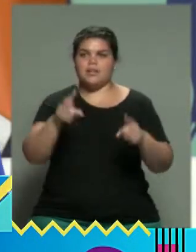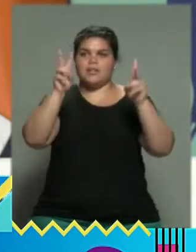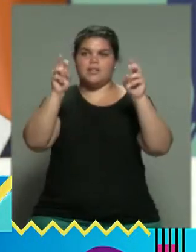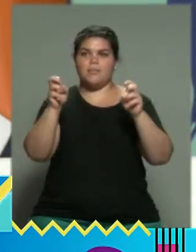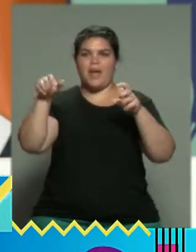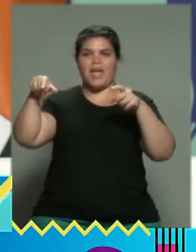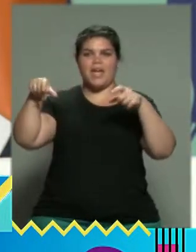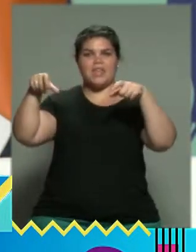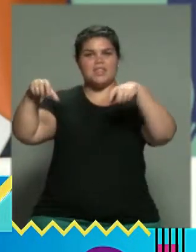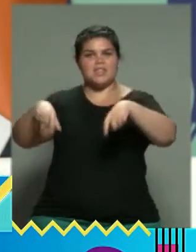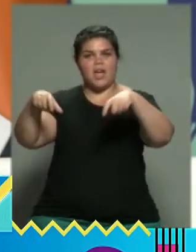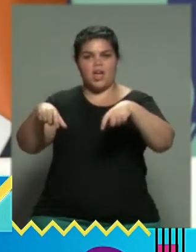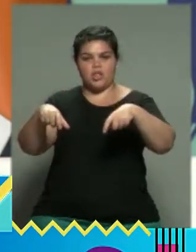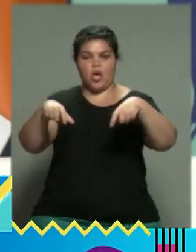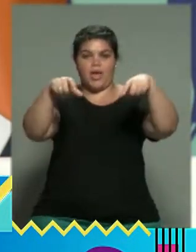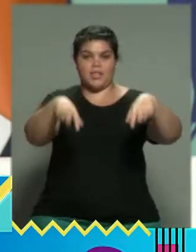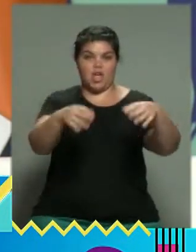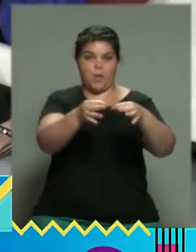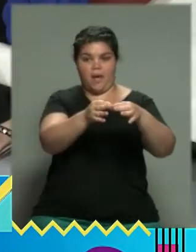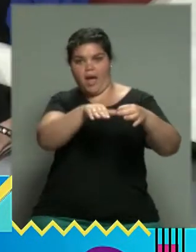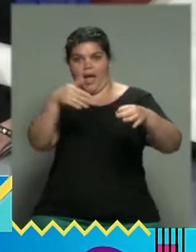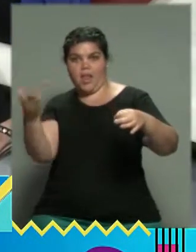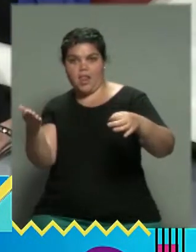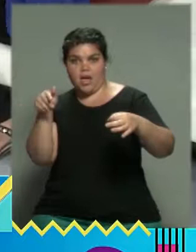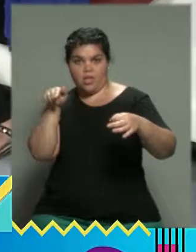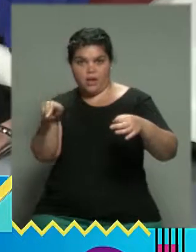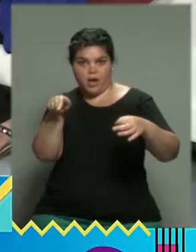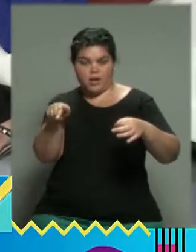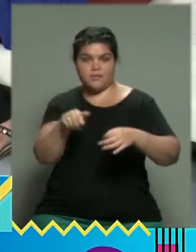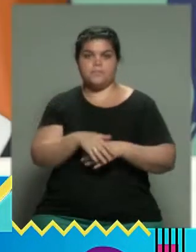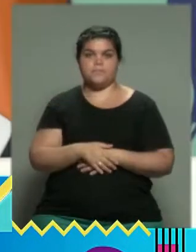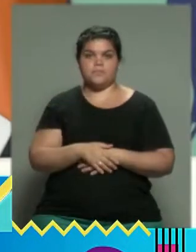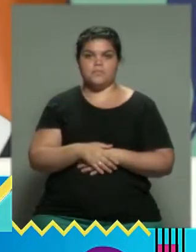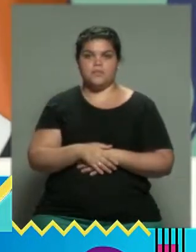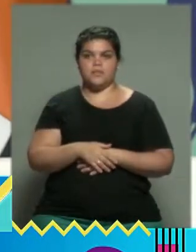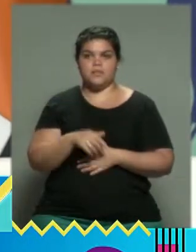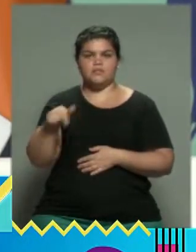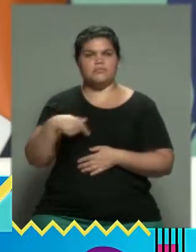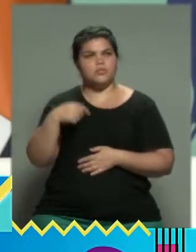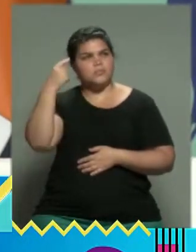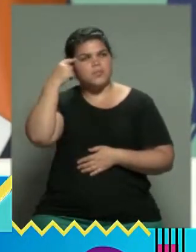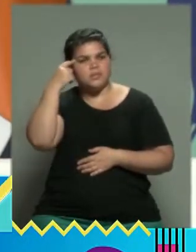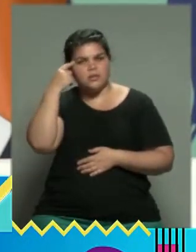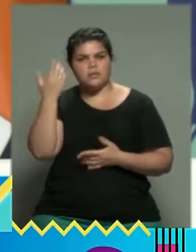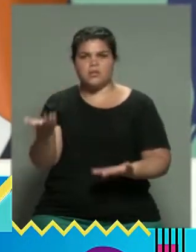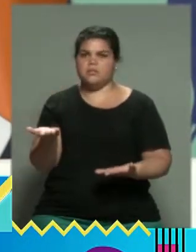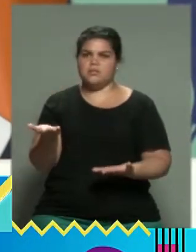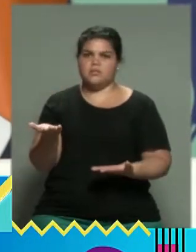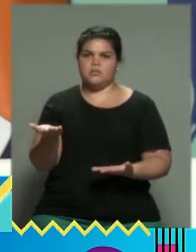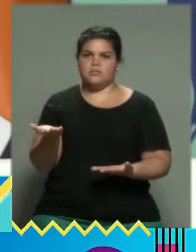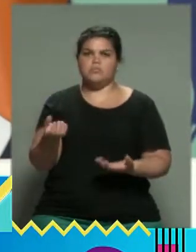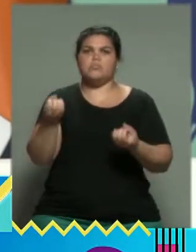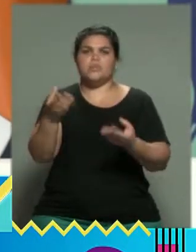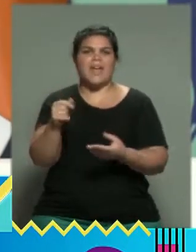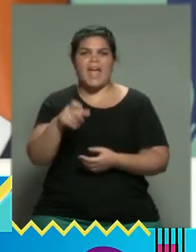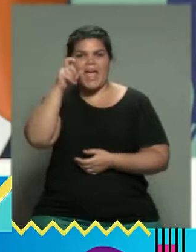están haciendo al lado del otro estadio, que no me acuerdo cómo se llama, que empezamos por 400. Yo decía, ¿por qué no hacemos algo en el este